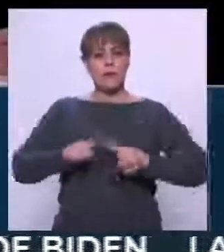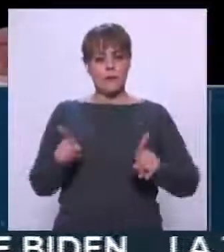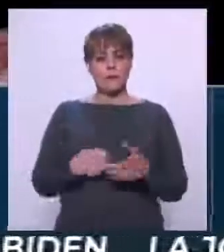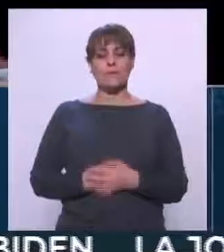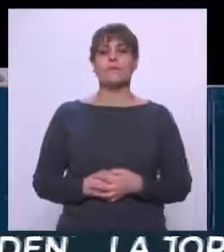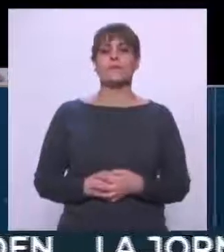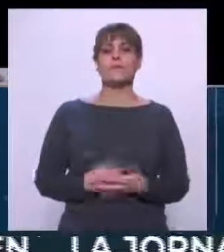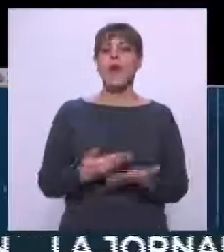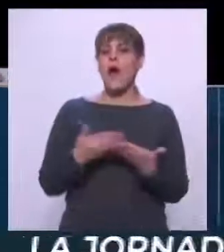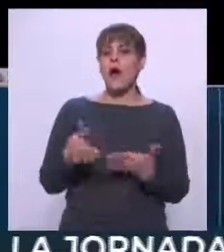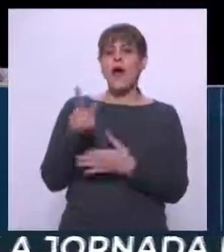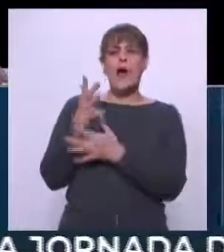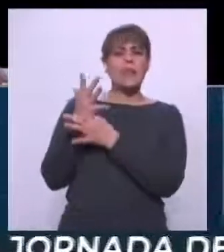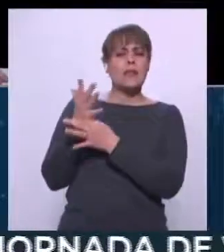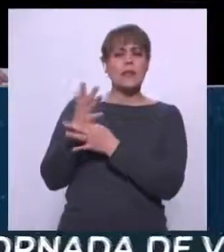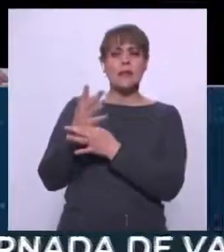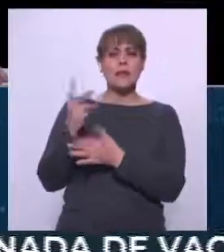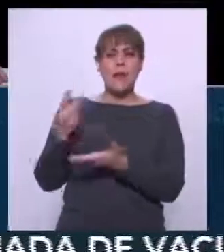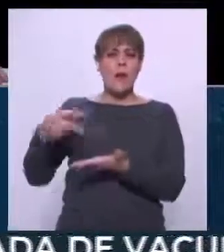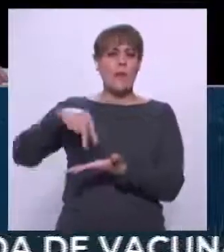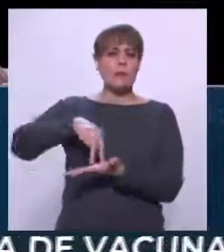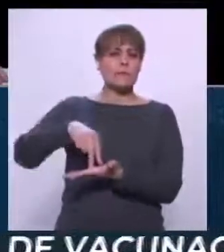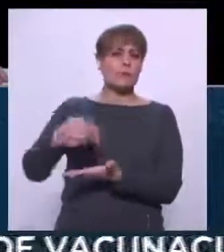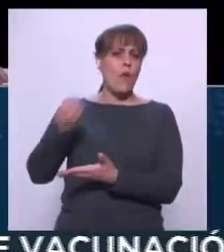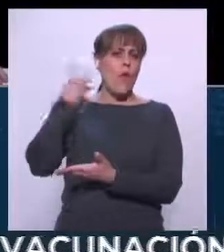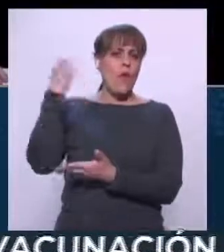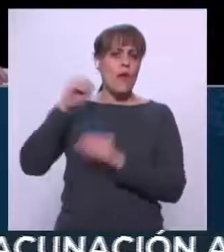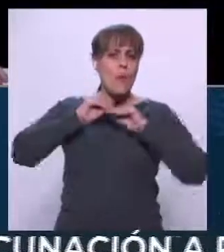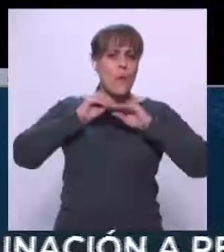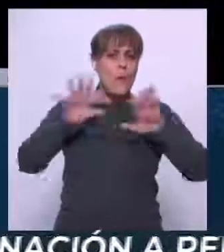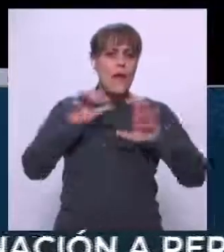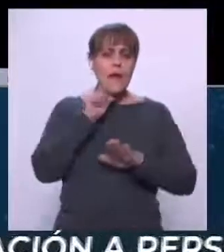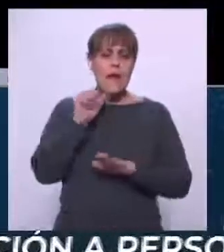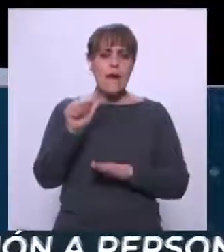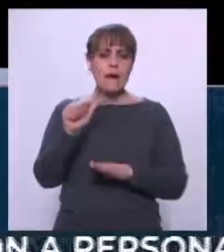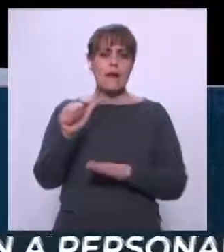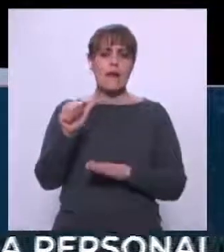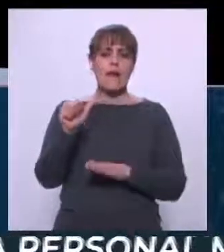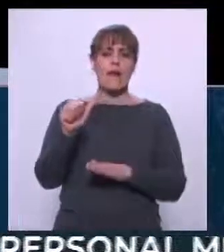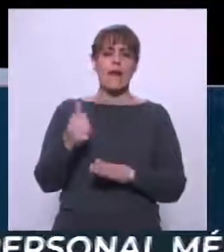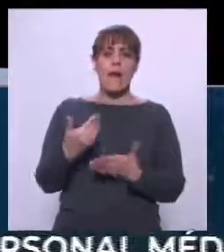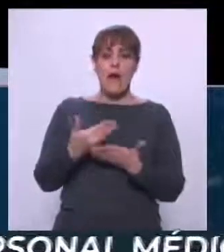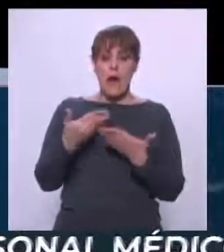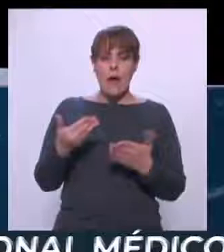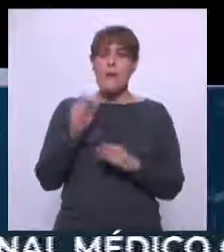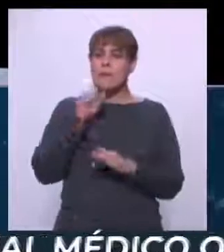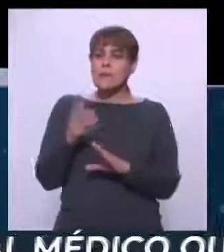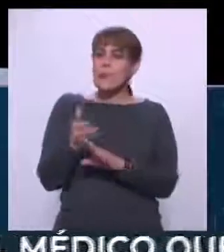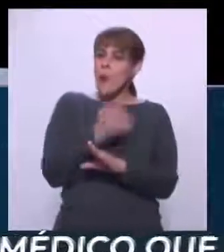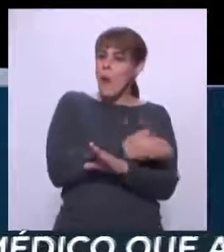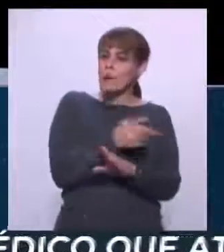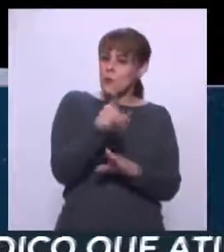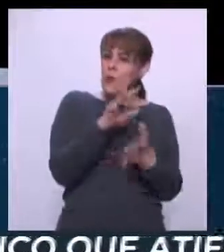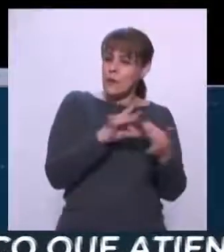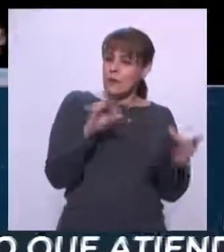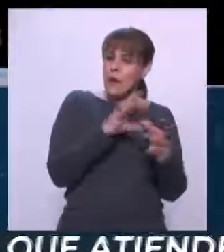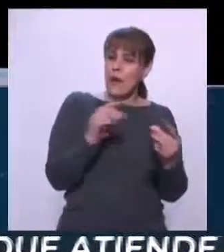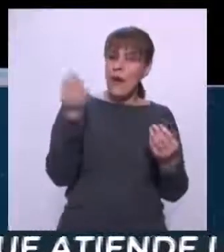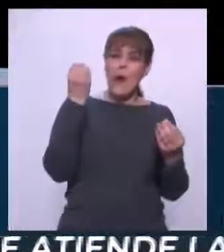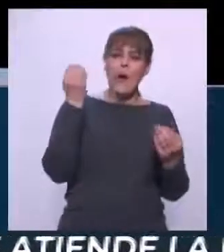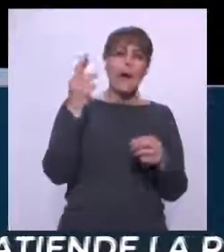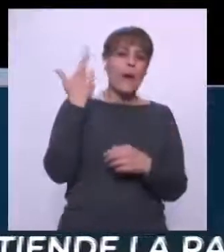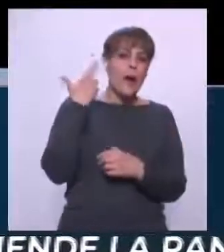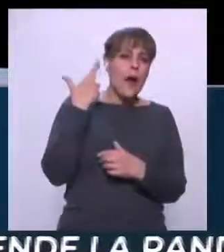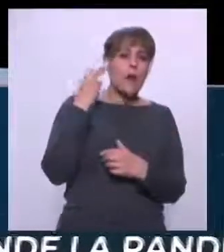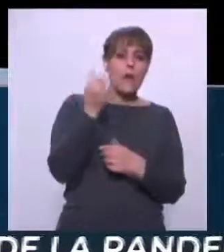no transmitir las conferencias mañaneras, recordamos lo que sucedió en aquella elección, los spots que están mencionando, que son miles de